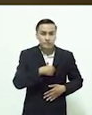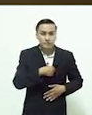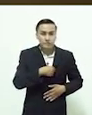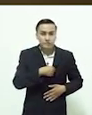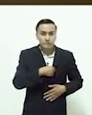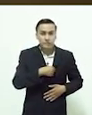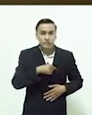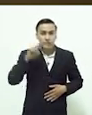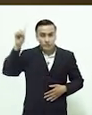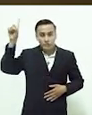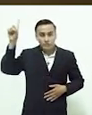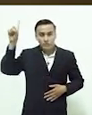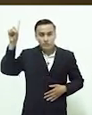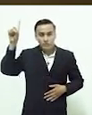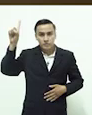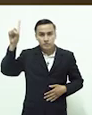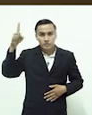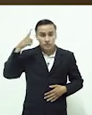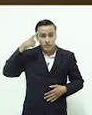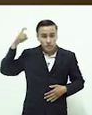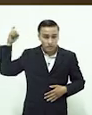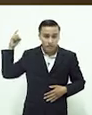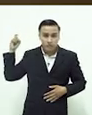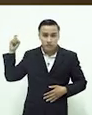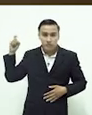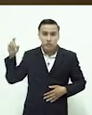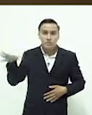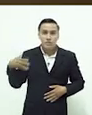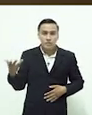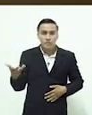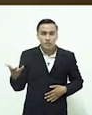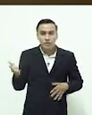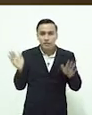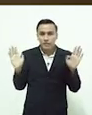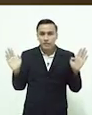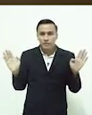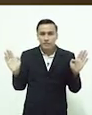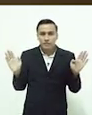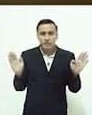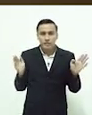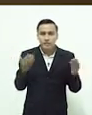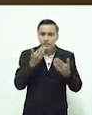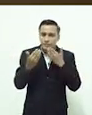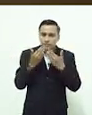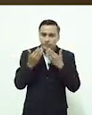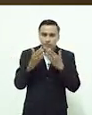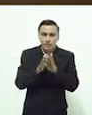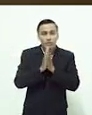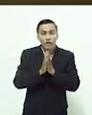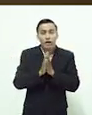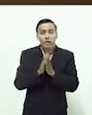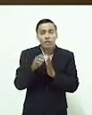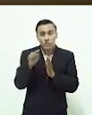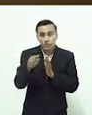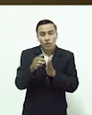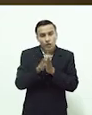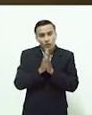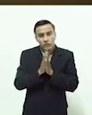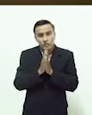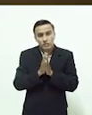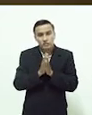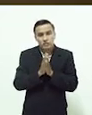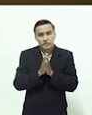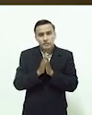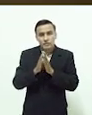nuestro interior, Dios. Recordemos cuando Jesús una vez nos habló de la oración: cuando